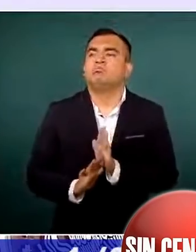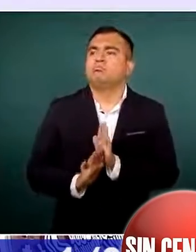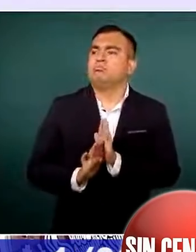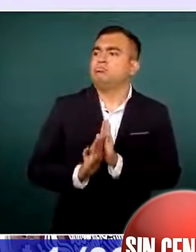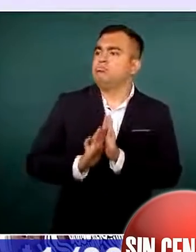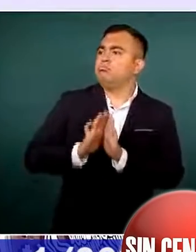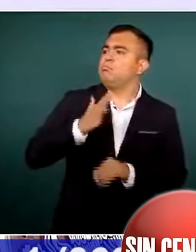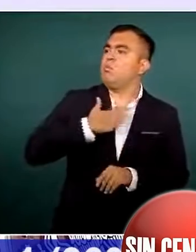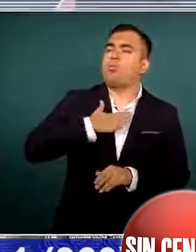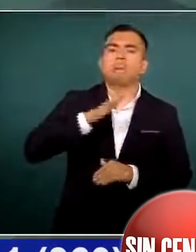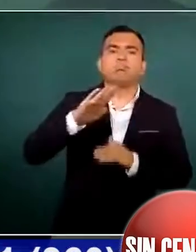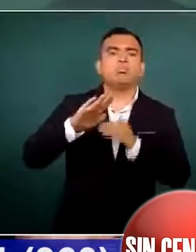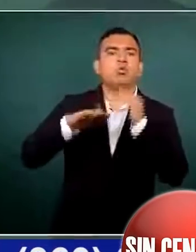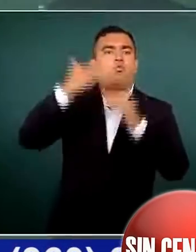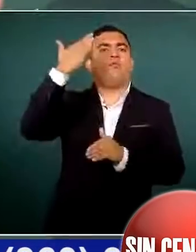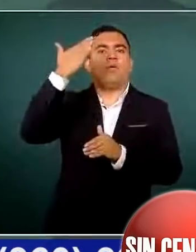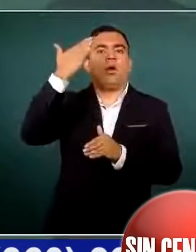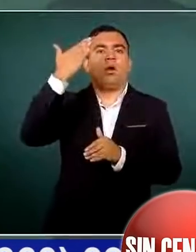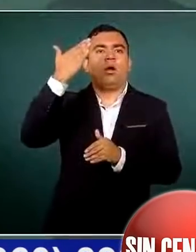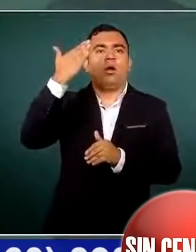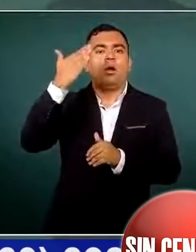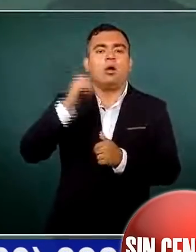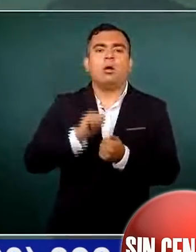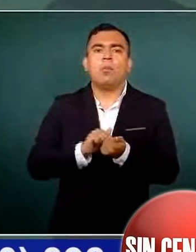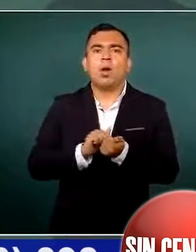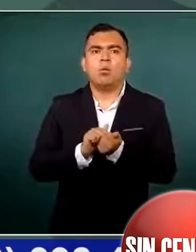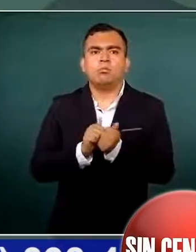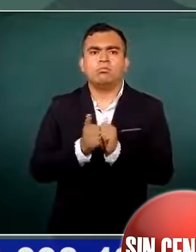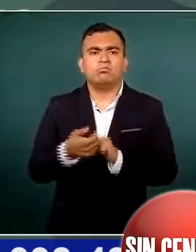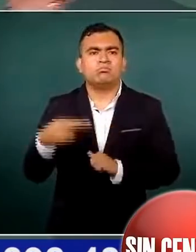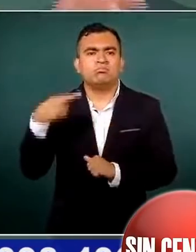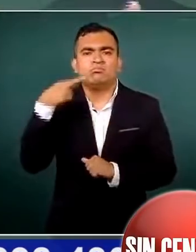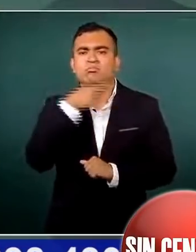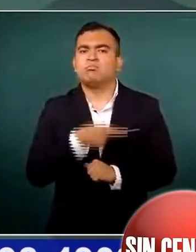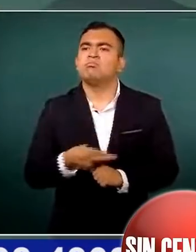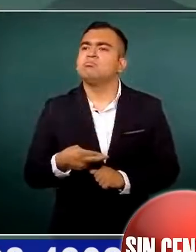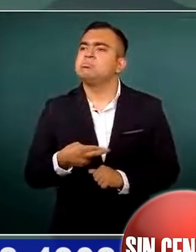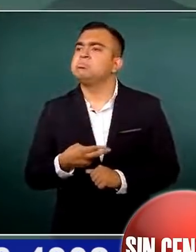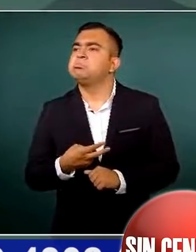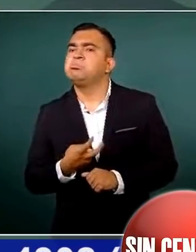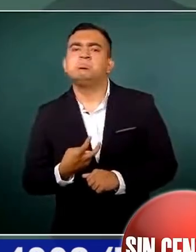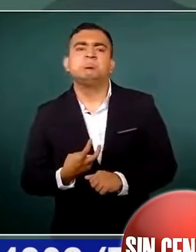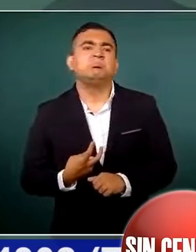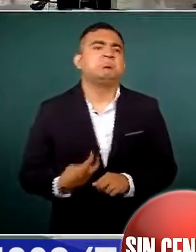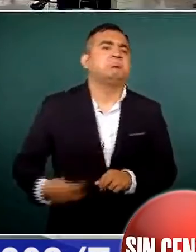y de inmediato llegaban a los cargos, residencias